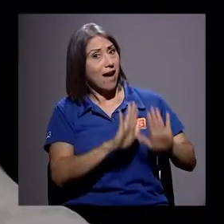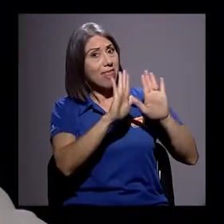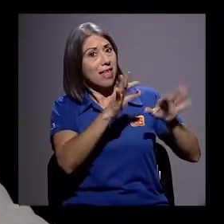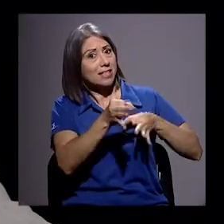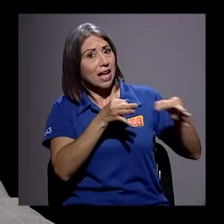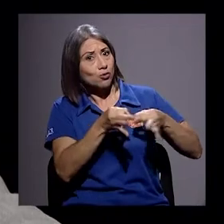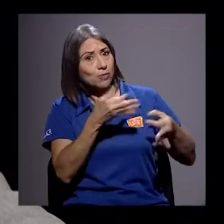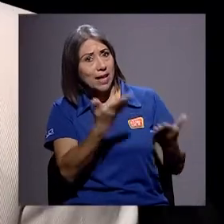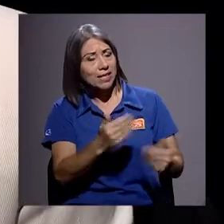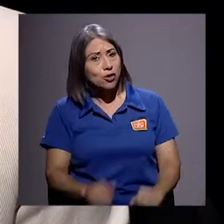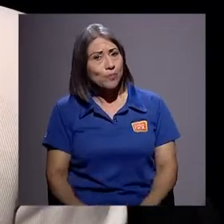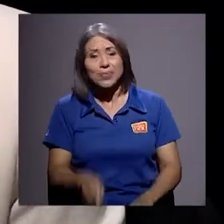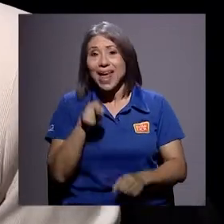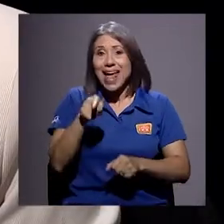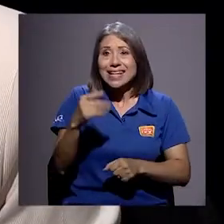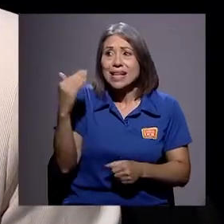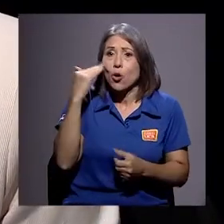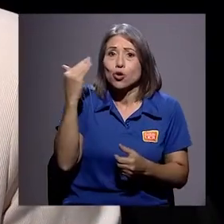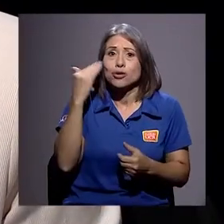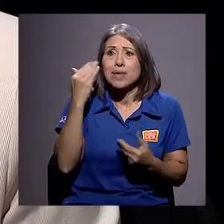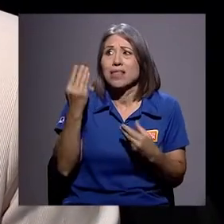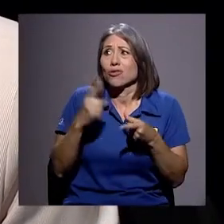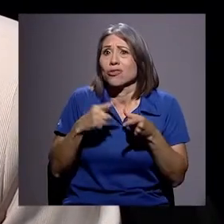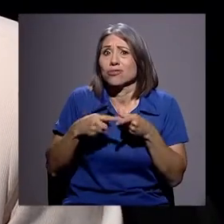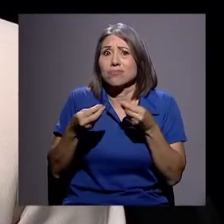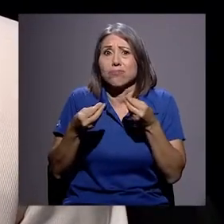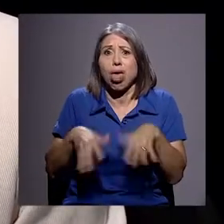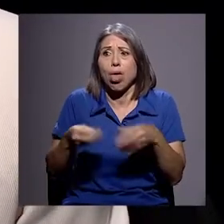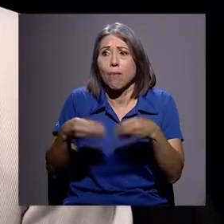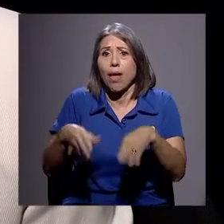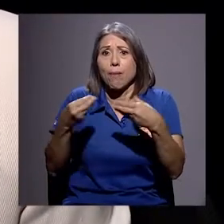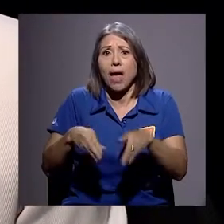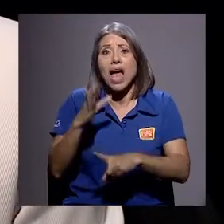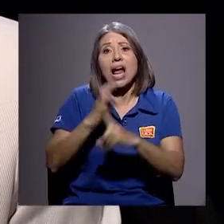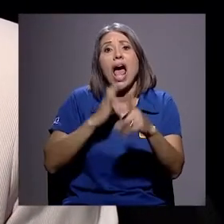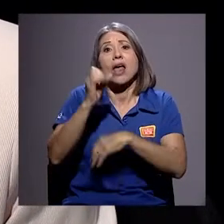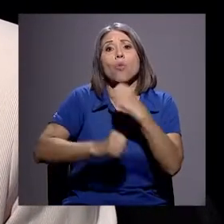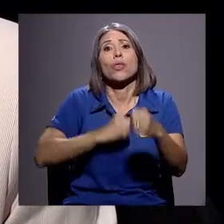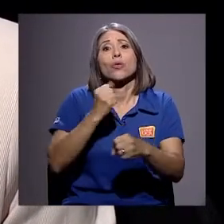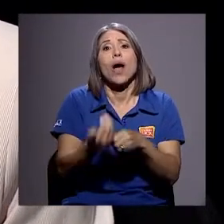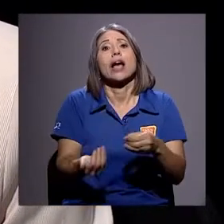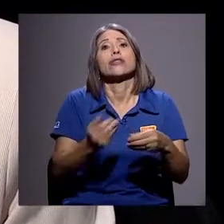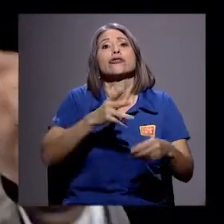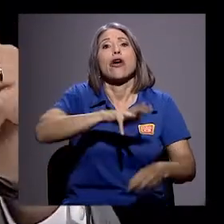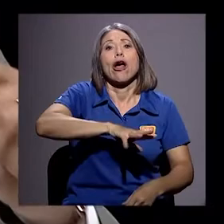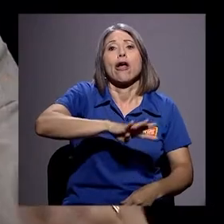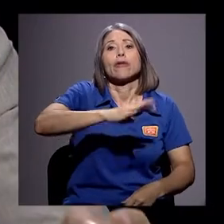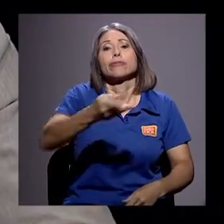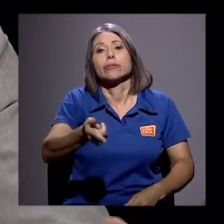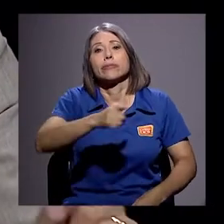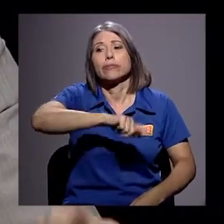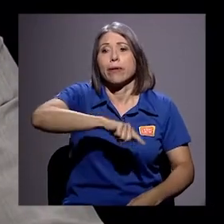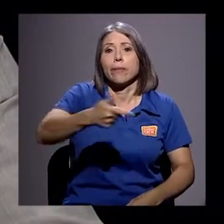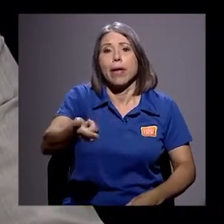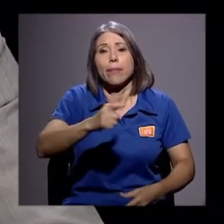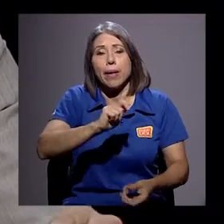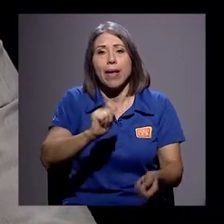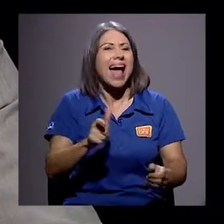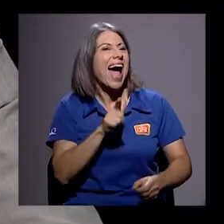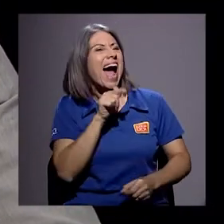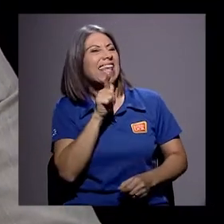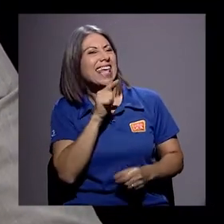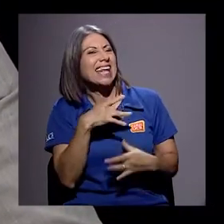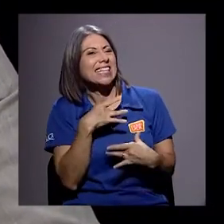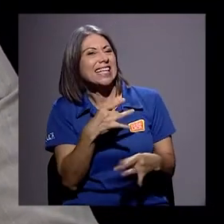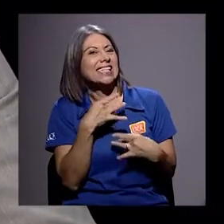ese conocimiento lo estamos desperdiciando cada cuatro años los estamos mandando de vuelta a la calle a quienes es a los que no les conviene que